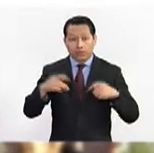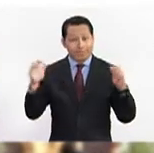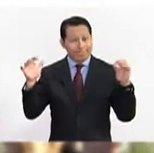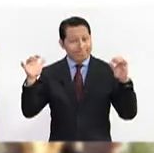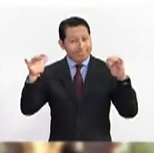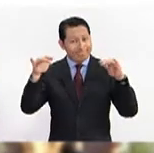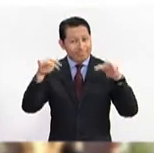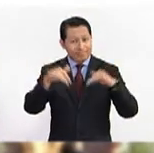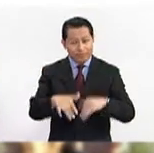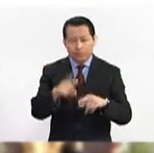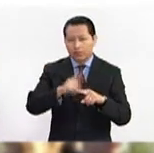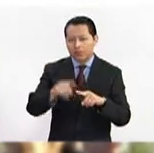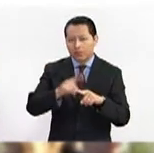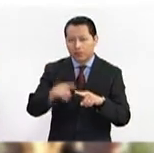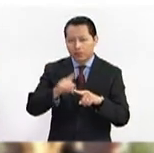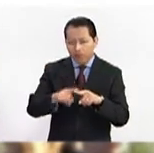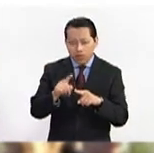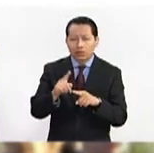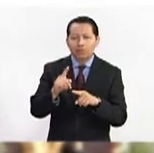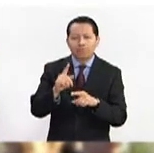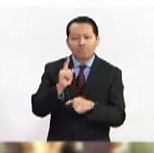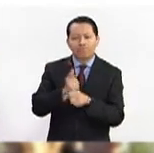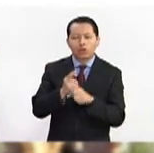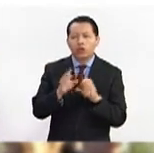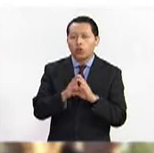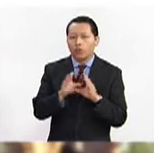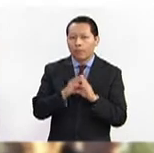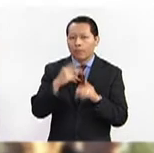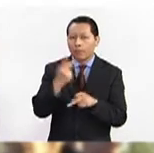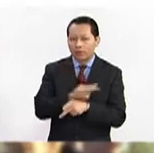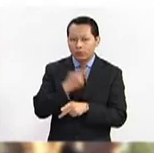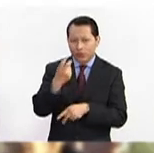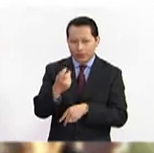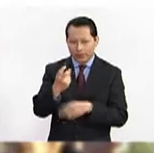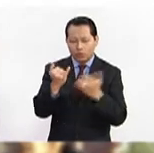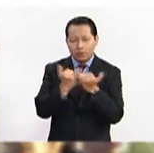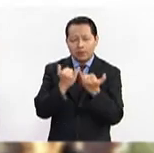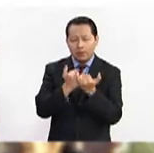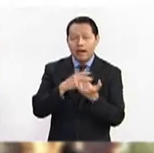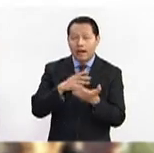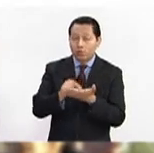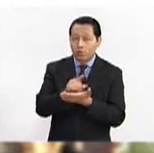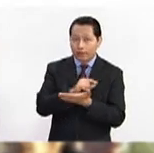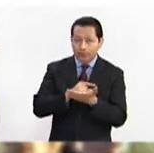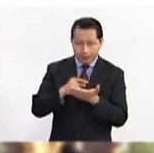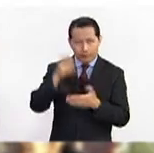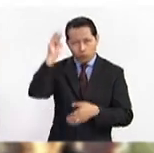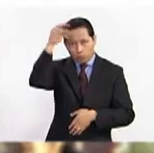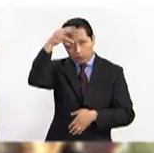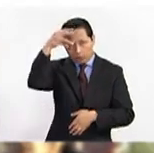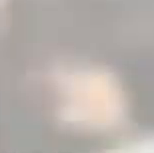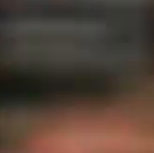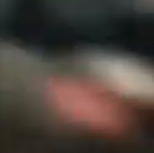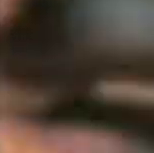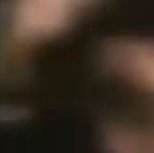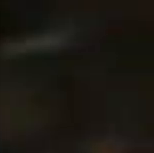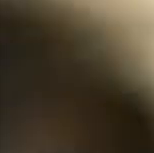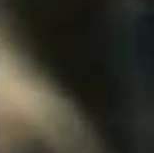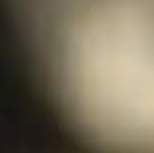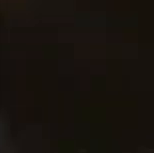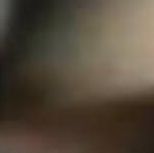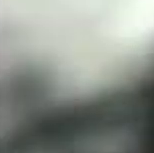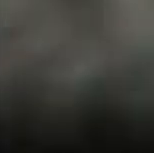compartieron en redes sociales el momento en que ocurrió así el ataque. Ahí está también el tuit del presidente Trump.